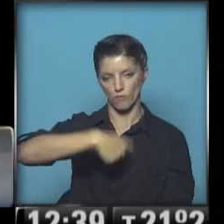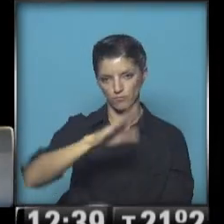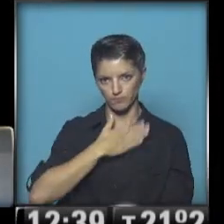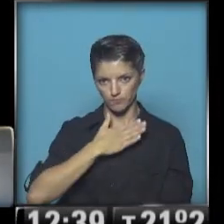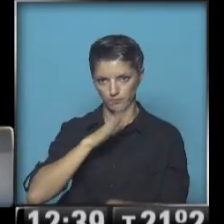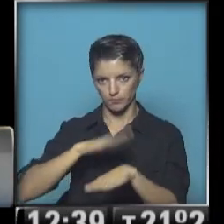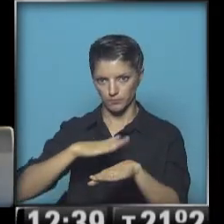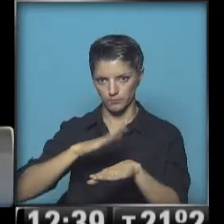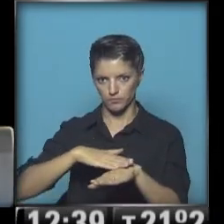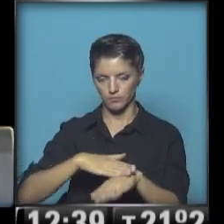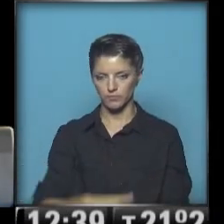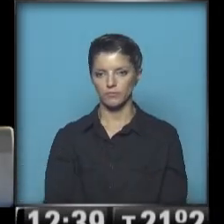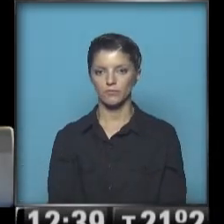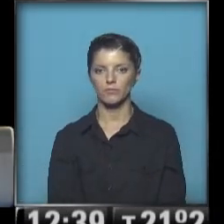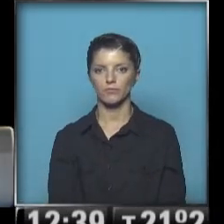Clinton